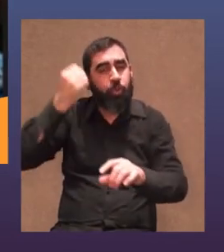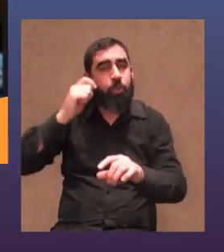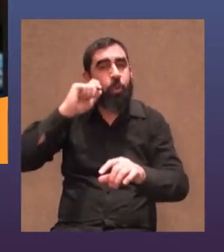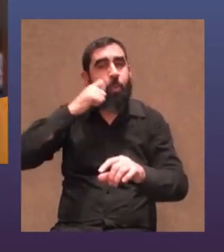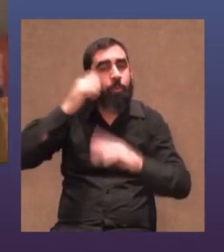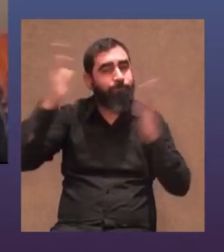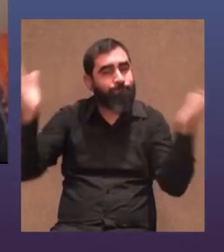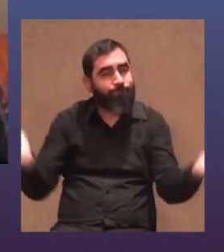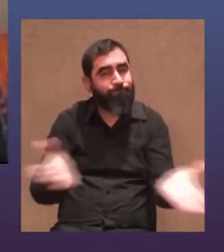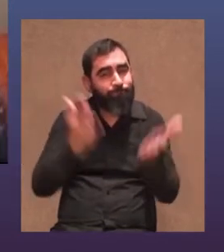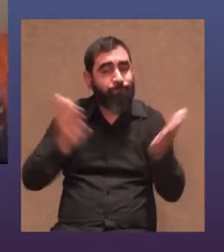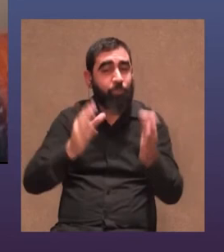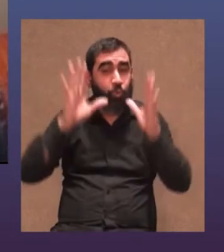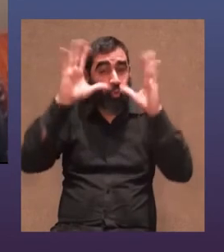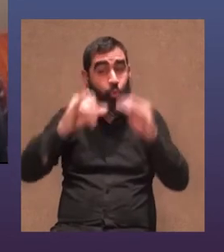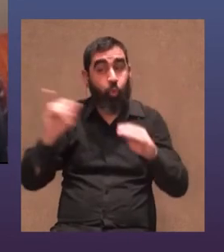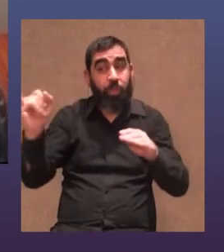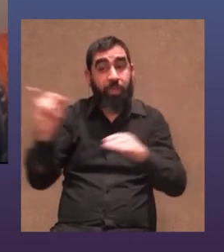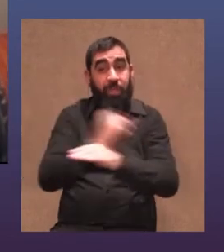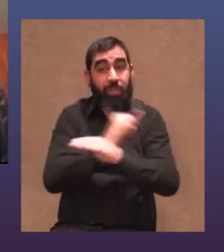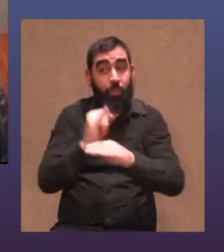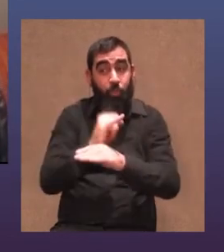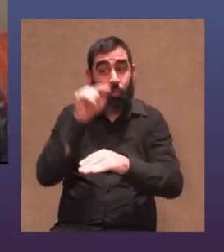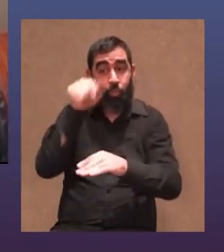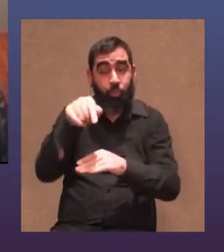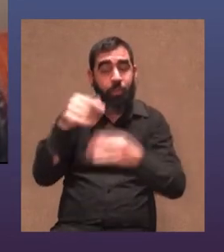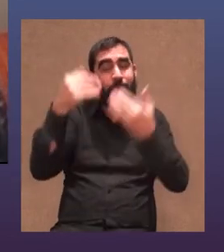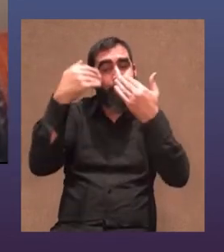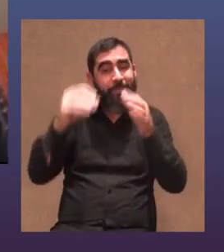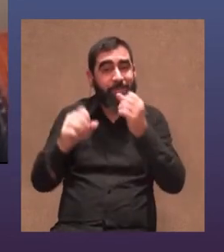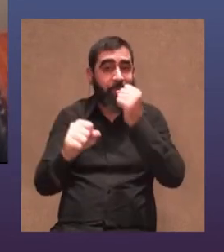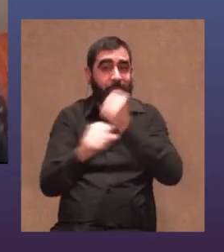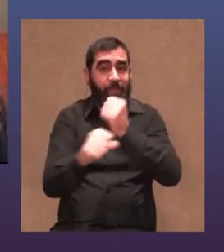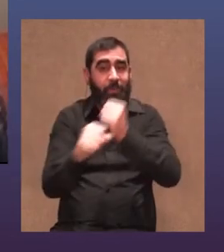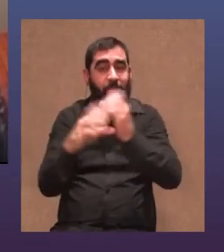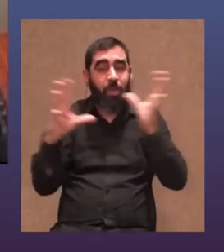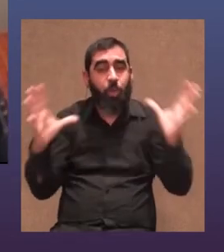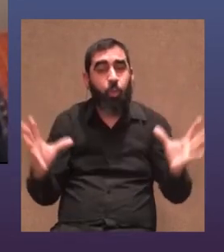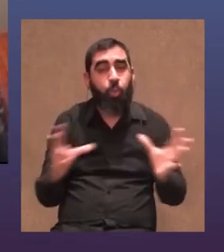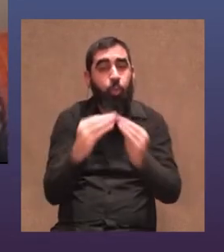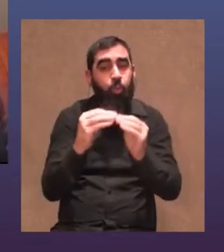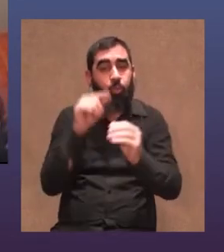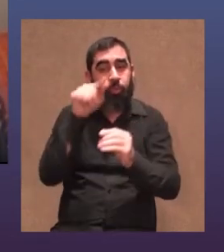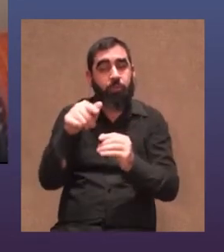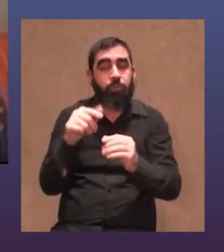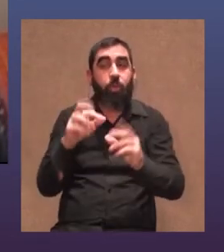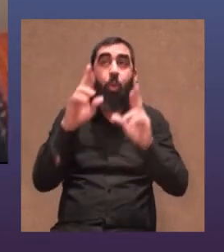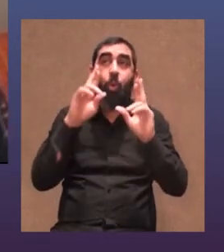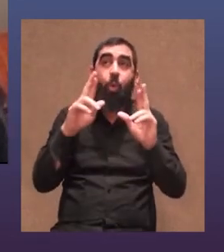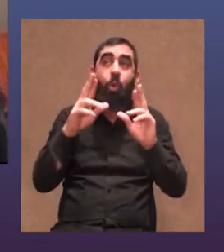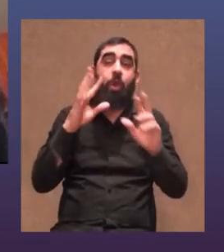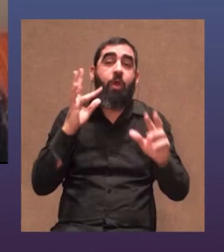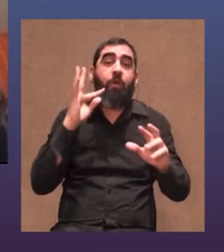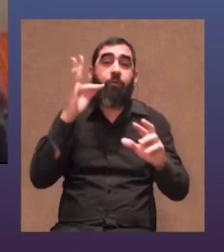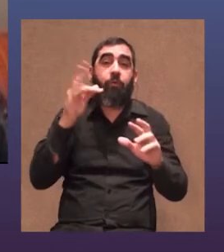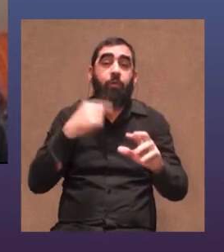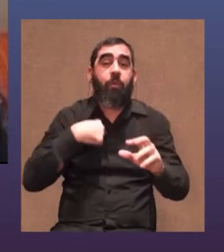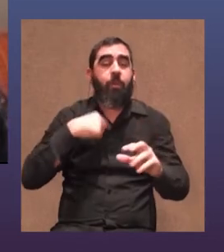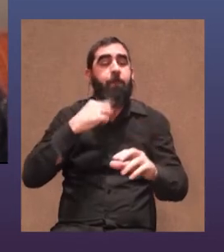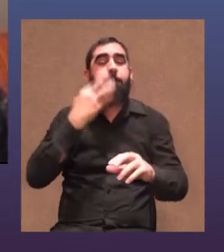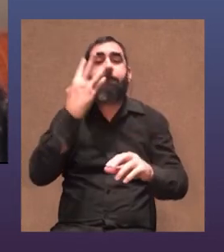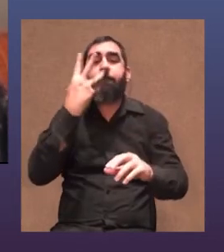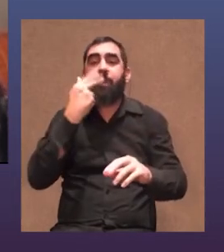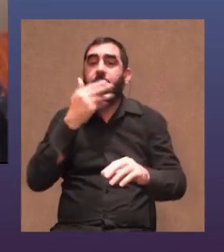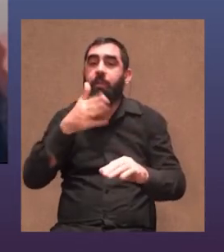forma, y que todos los institutos empezaran a trabajar conjuntamente en eso, sería fantástico para mí.